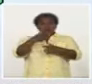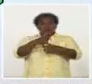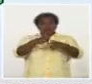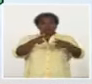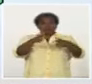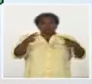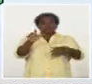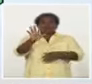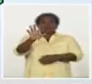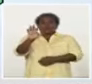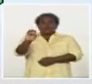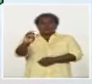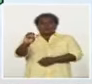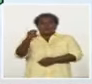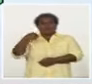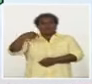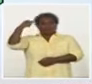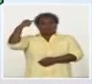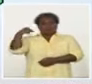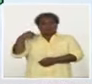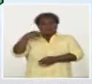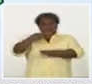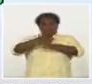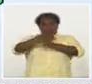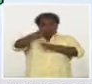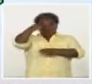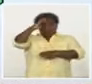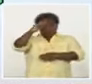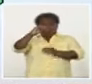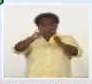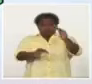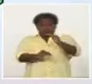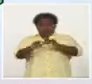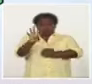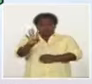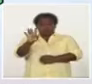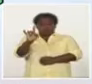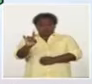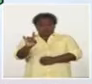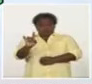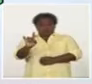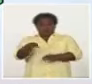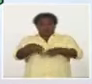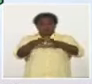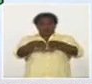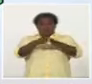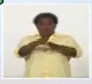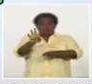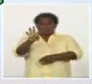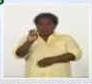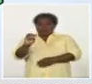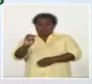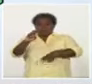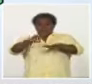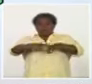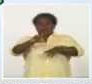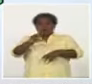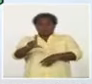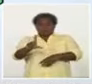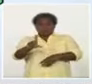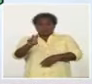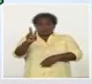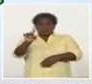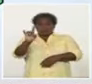en el día de ayer. Santiago disminuye, 49, Granma 40, Holguín 29 y